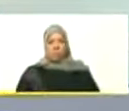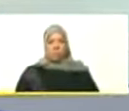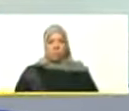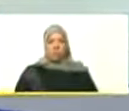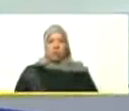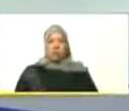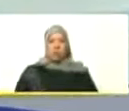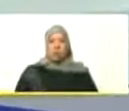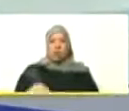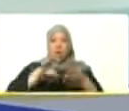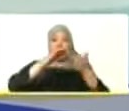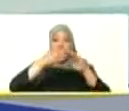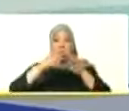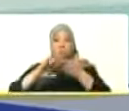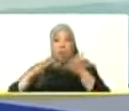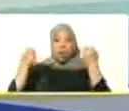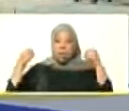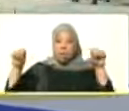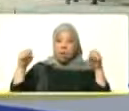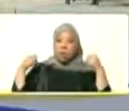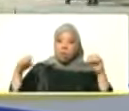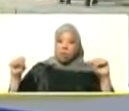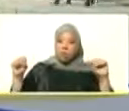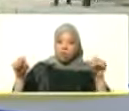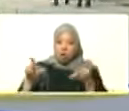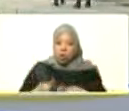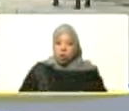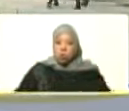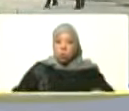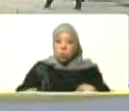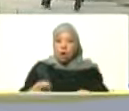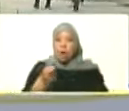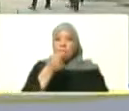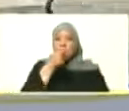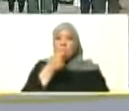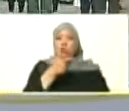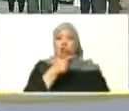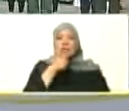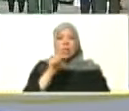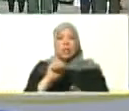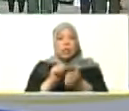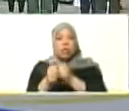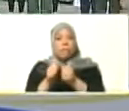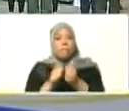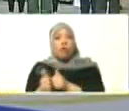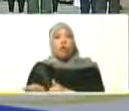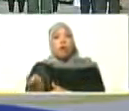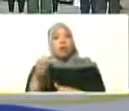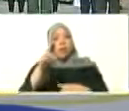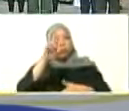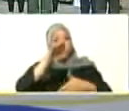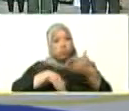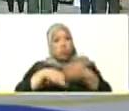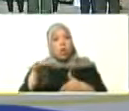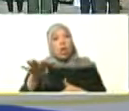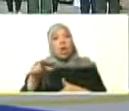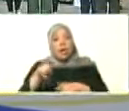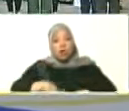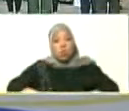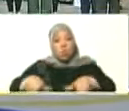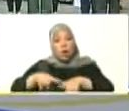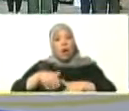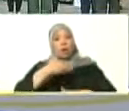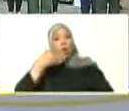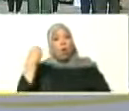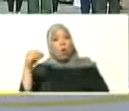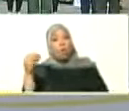La comunidad tiene que actuar para que esa cancha esté limpia, arregladita, bien pintada y funcional para los muchachos y las muchachas